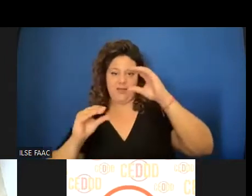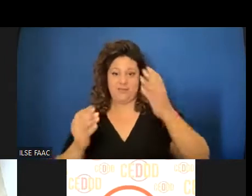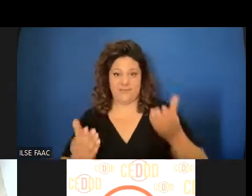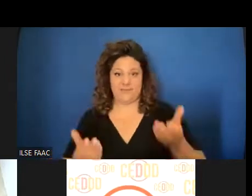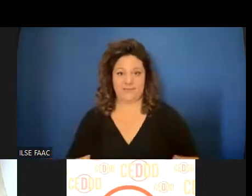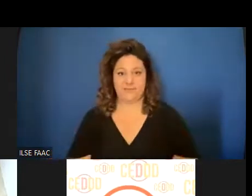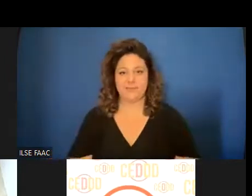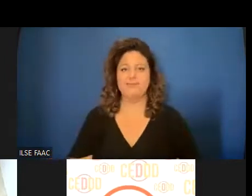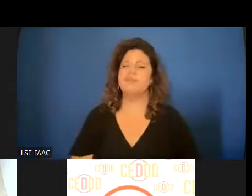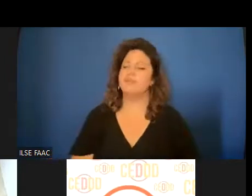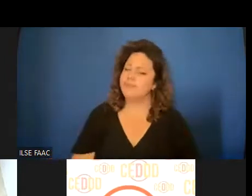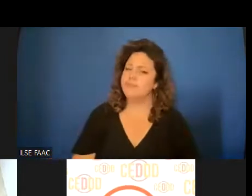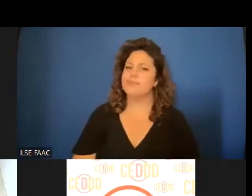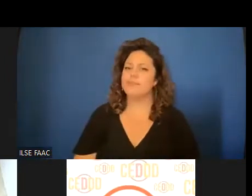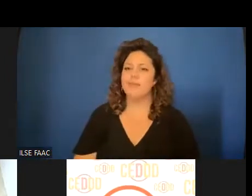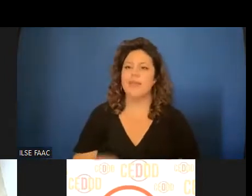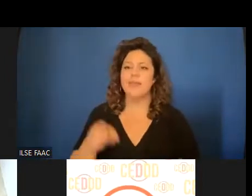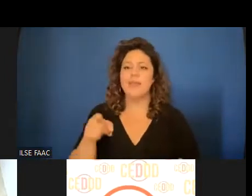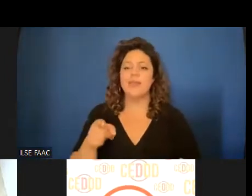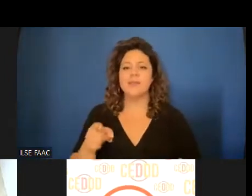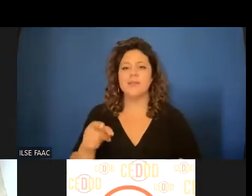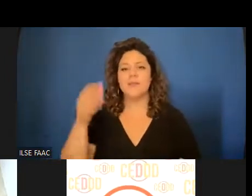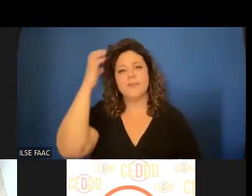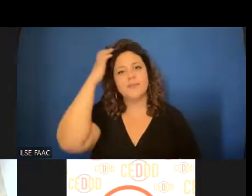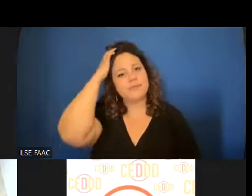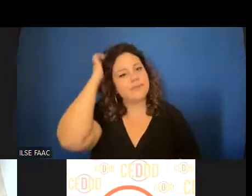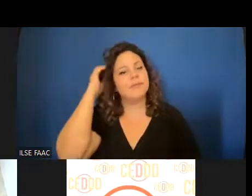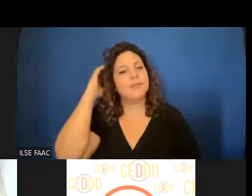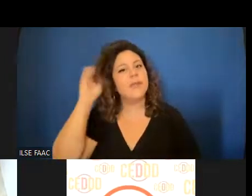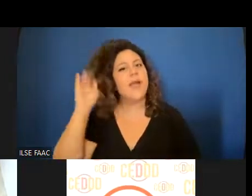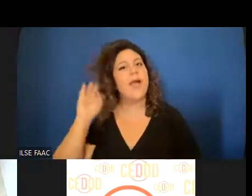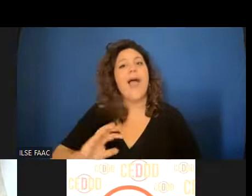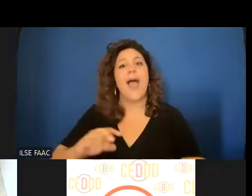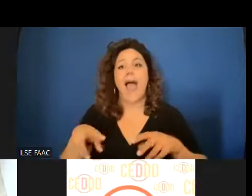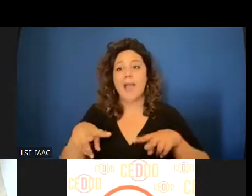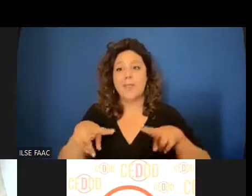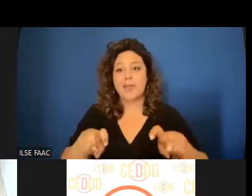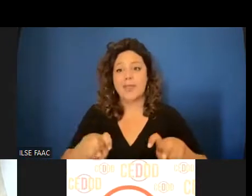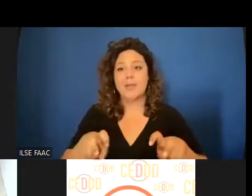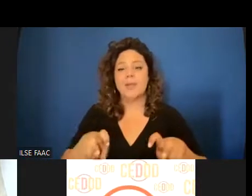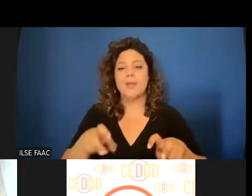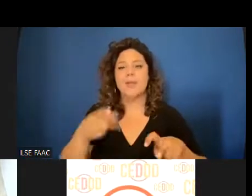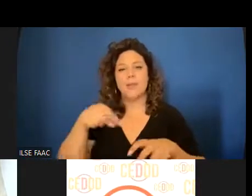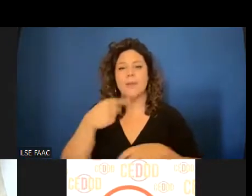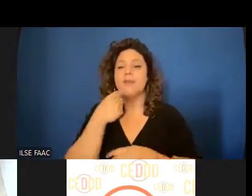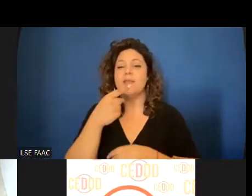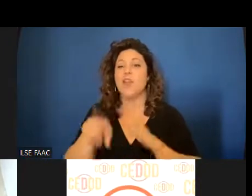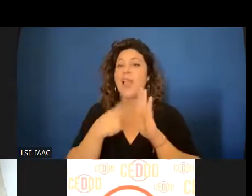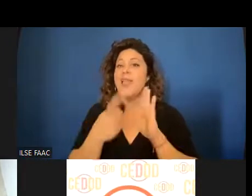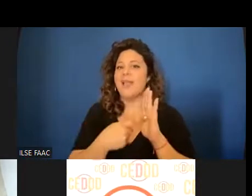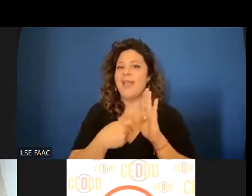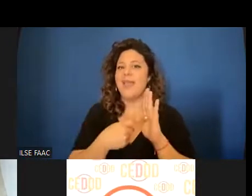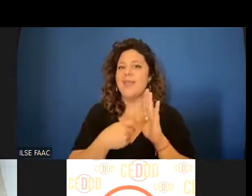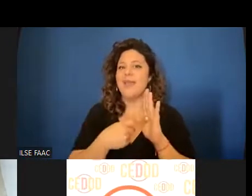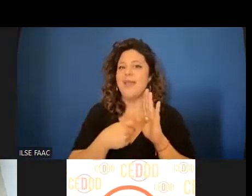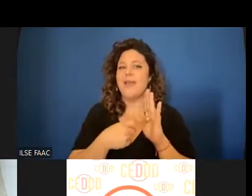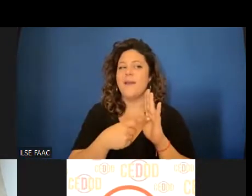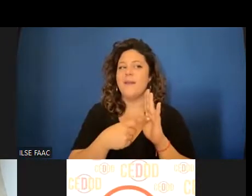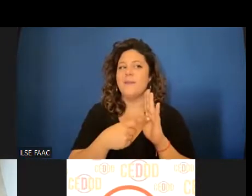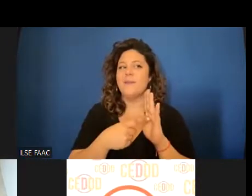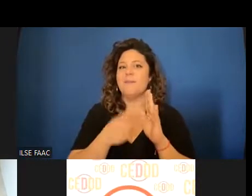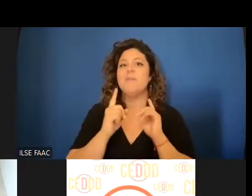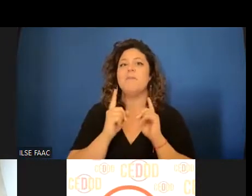La ineptitud sobrevenida es aquella persona que debido pues, a una patología no puede desempeñar el puesto que estaba haciendo